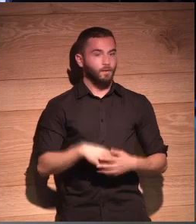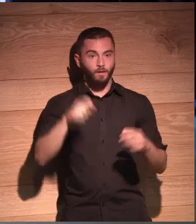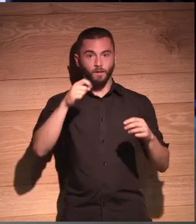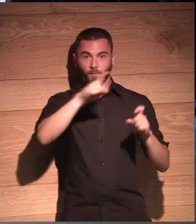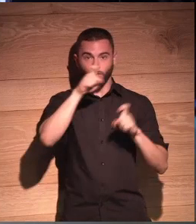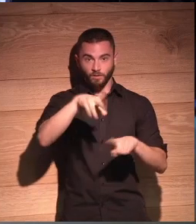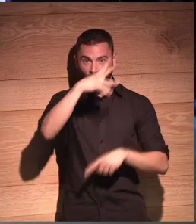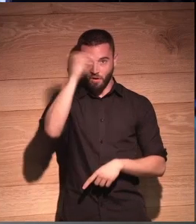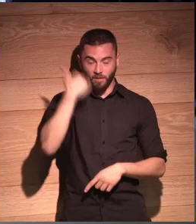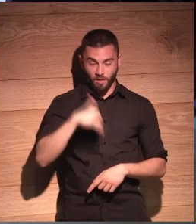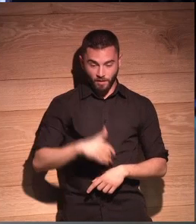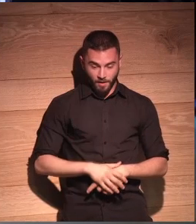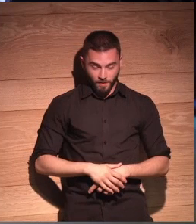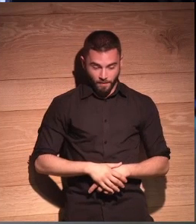pregunta.